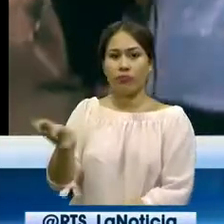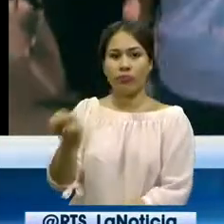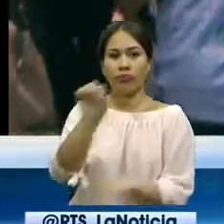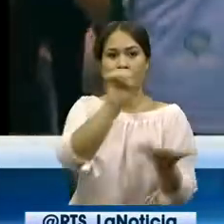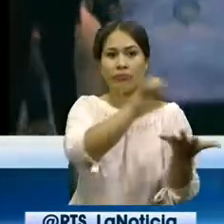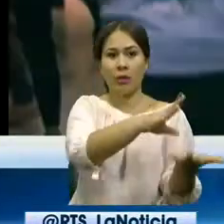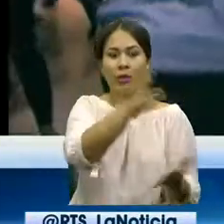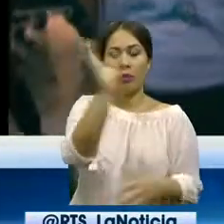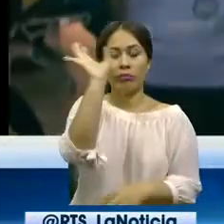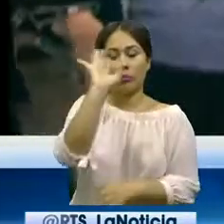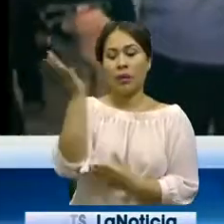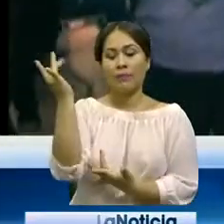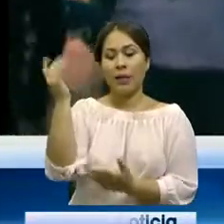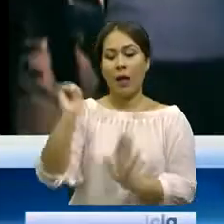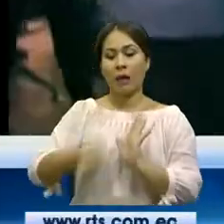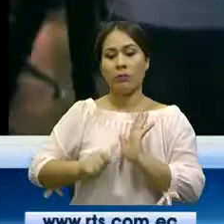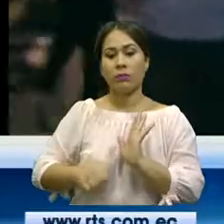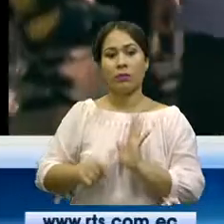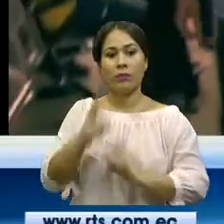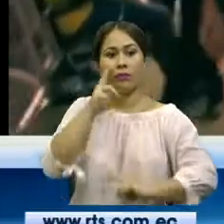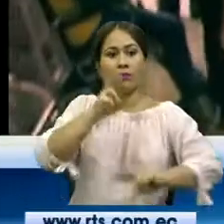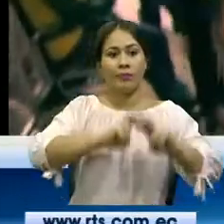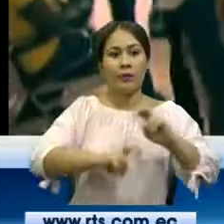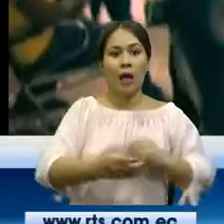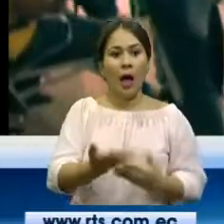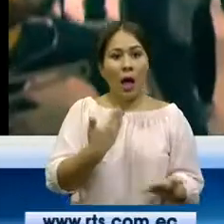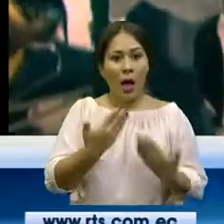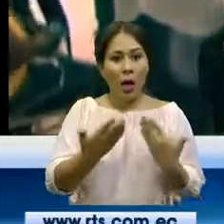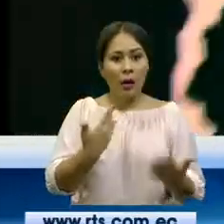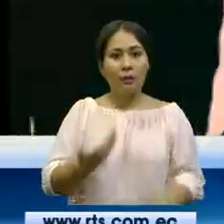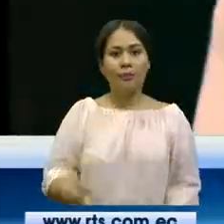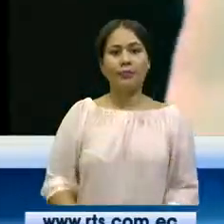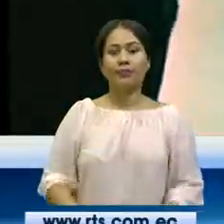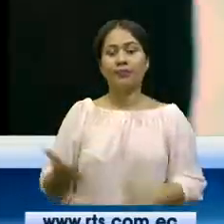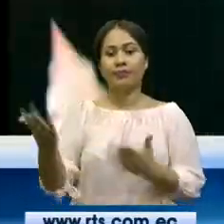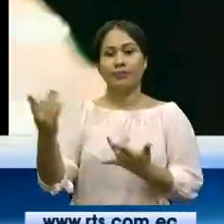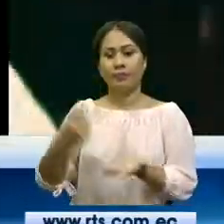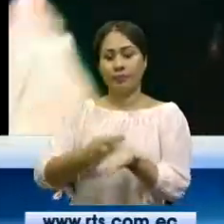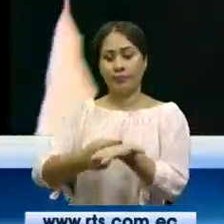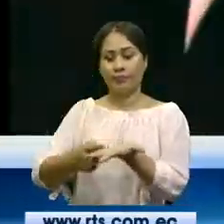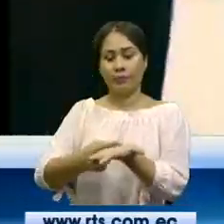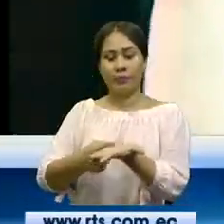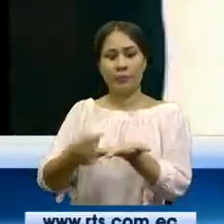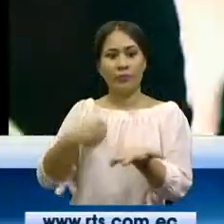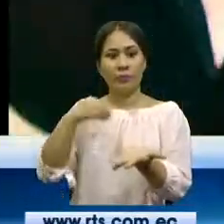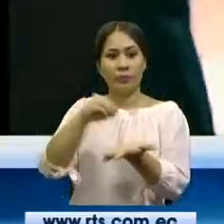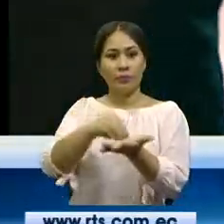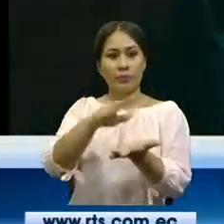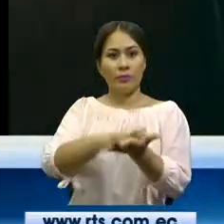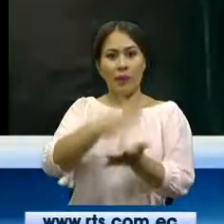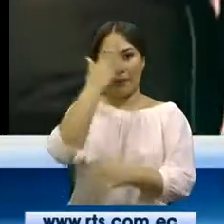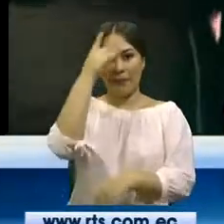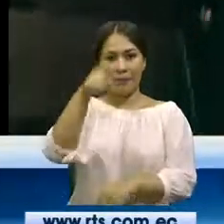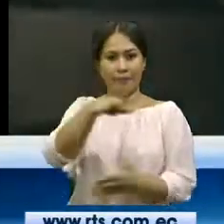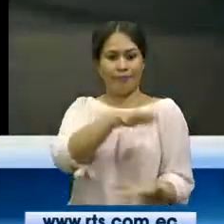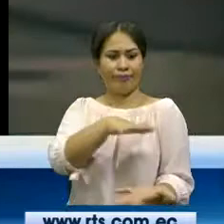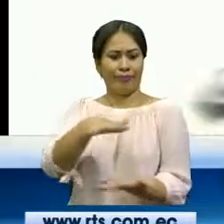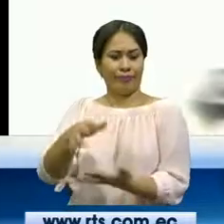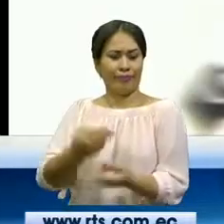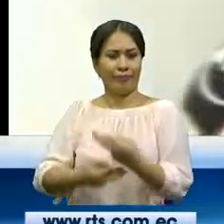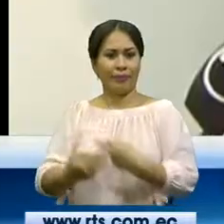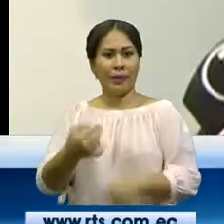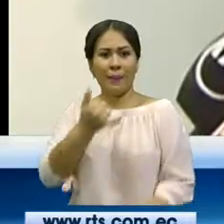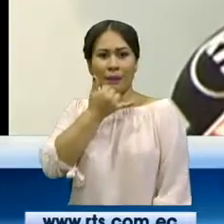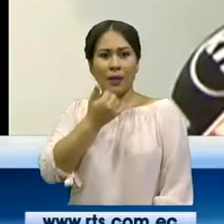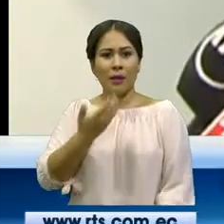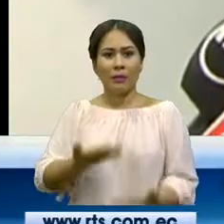de flagrancia, donde los agentes fiscales pidieron que los presenten en una audiencia de formulación de cargos por la mercadería que trasladaban. Lo